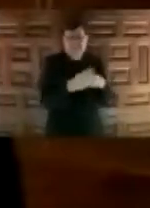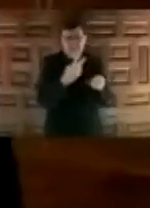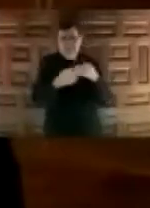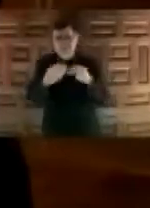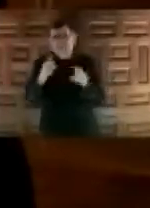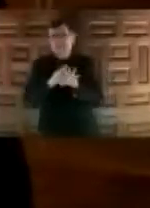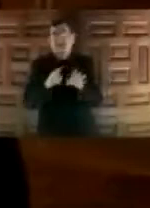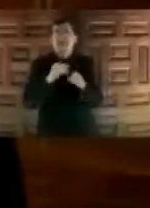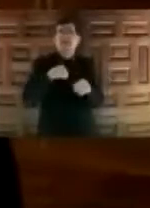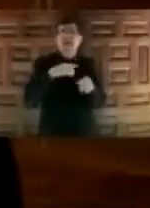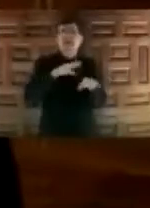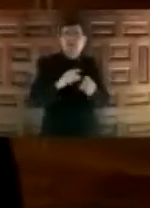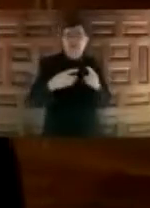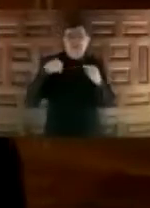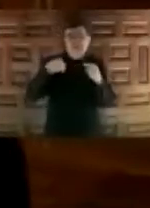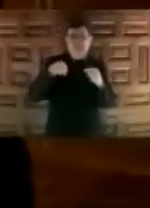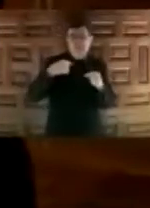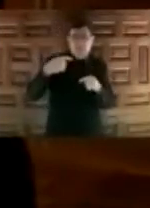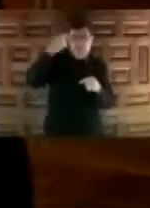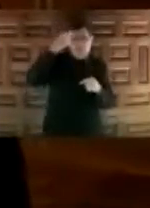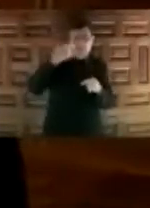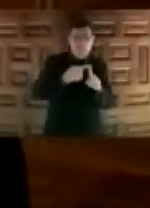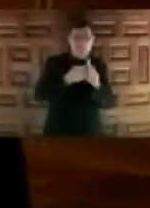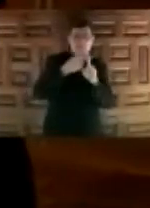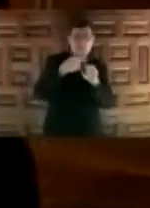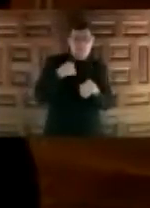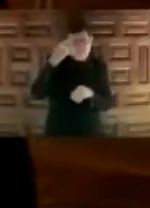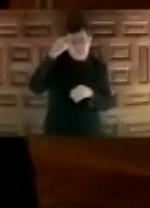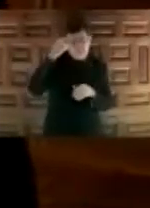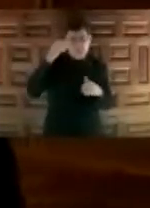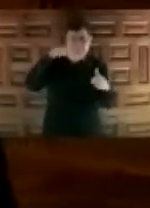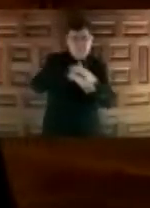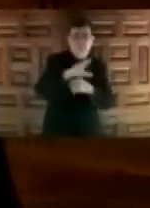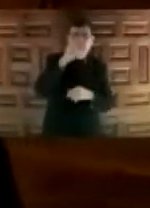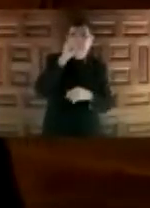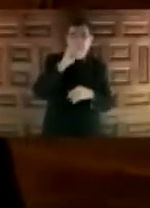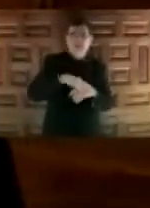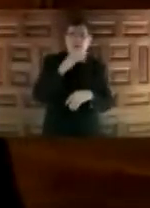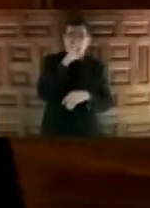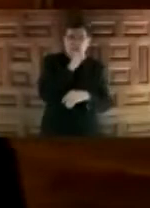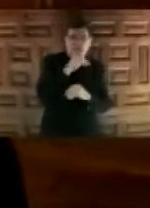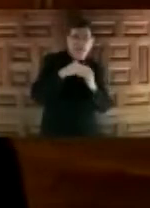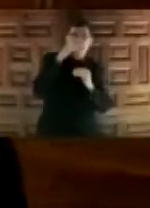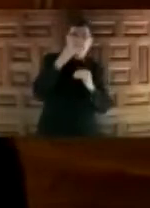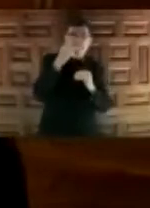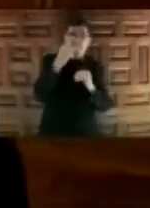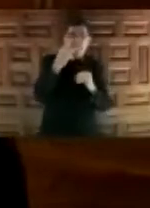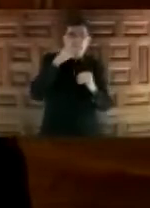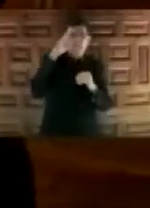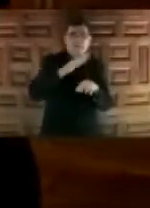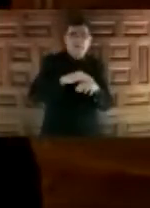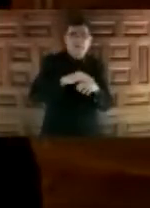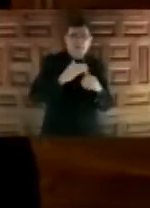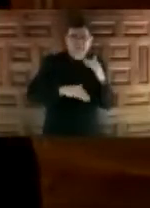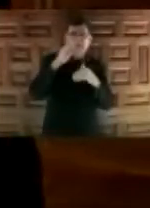recuerdo cada vez que me toman la temperatura, si yo tuviera 2 grados más, no me dejan entrar. Y la Tierra está enferma, la Tierra